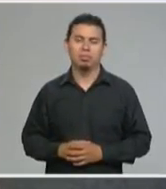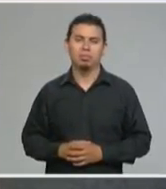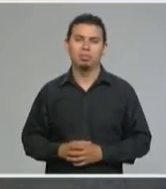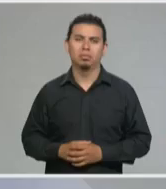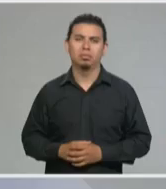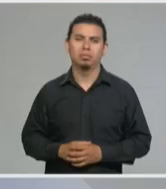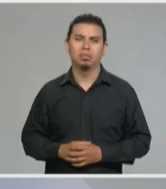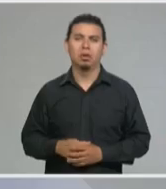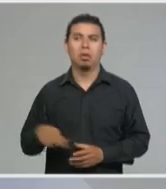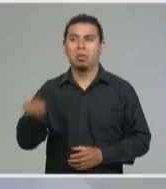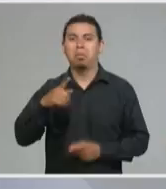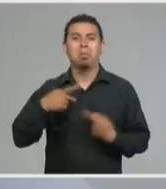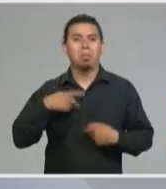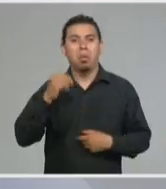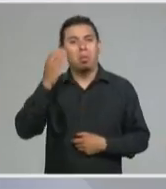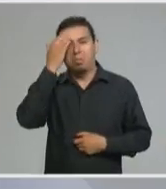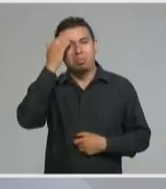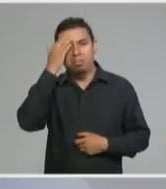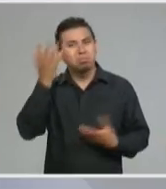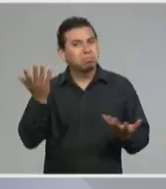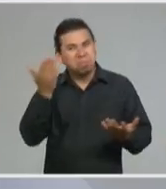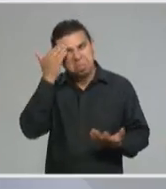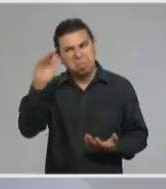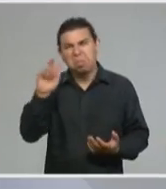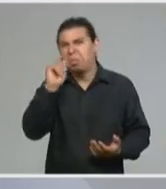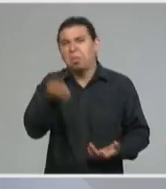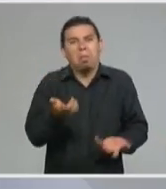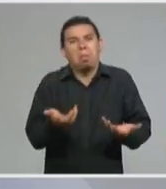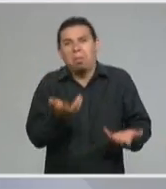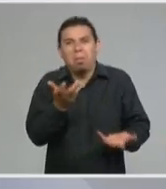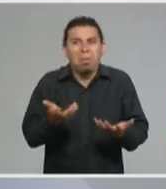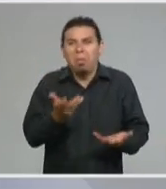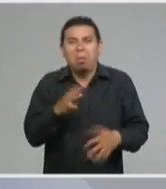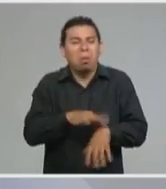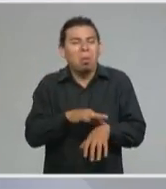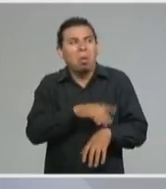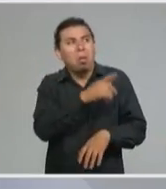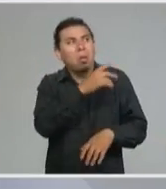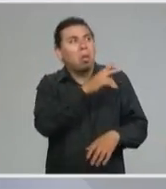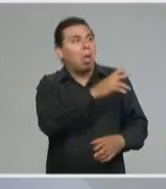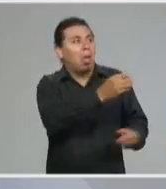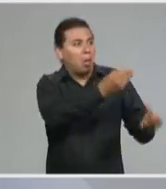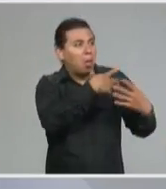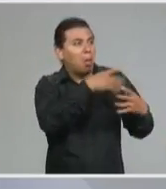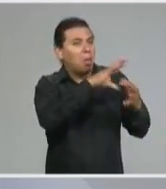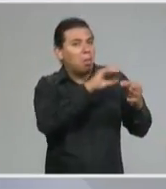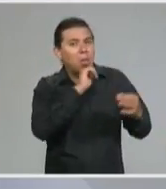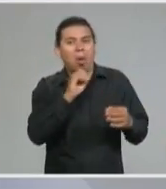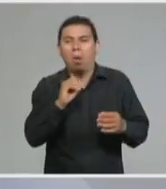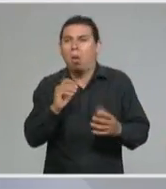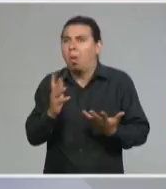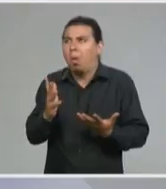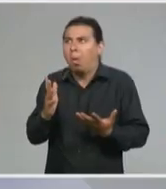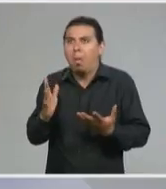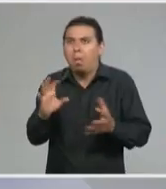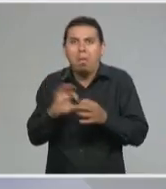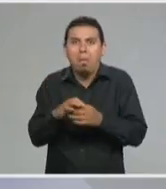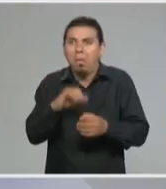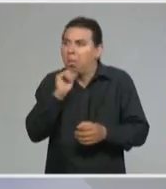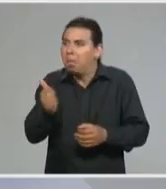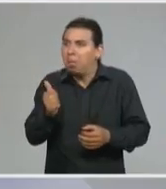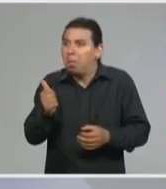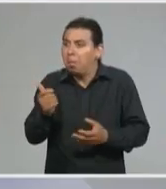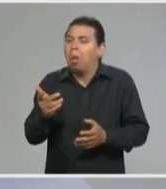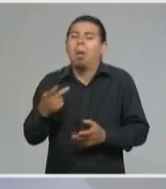el desconocimiento o la tardanza por parte del médico que no está relacionado a esos tumores, en donde no refiere en forma oportuna